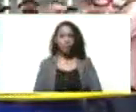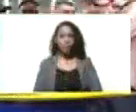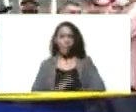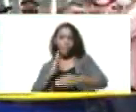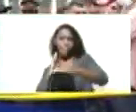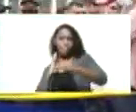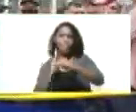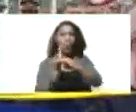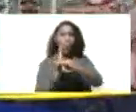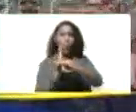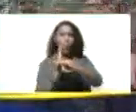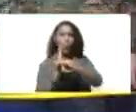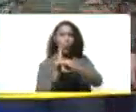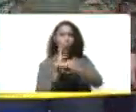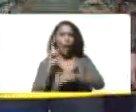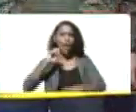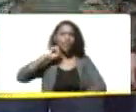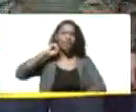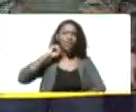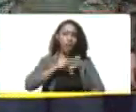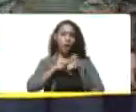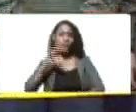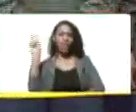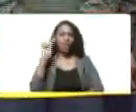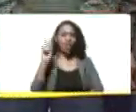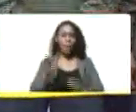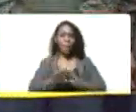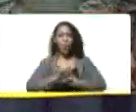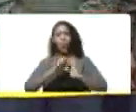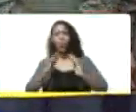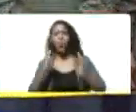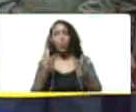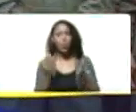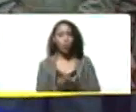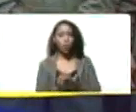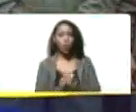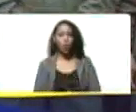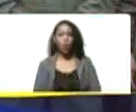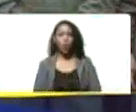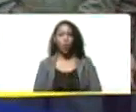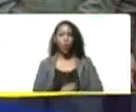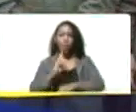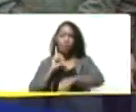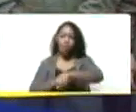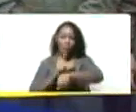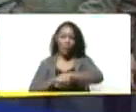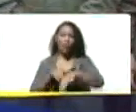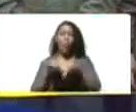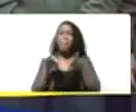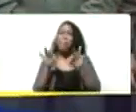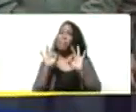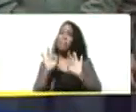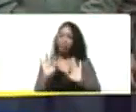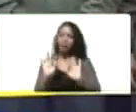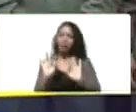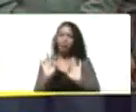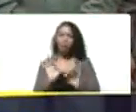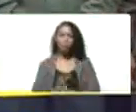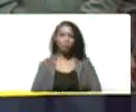irrumpieron en la historia de Venezuela y del mundo en un momento muy especial,